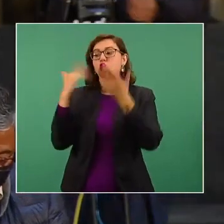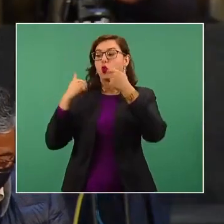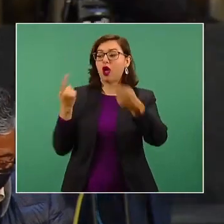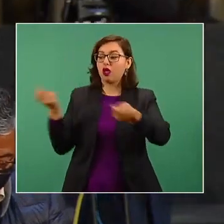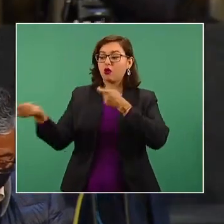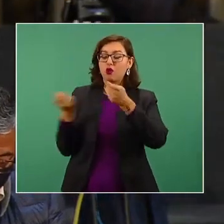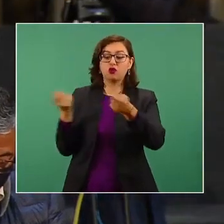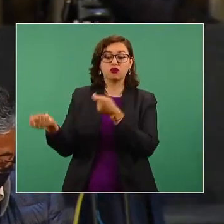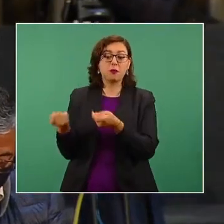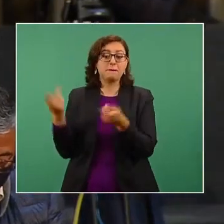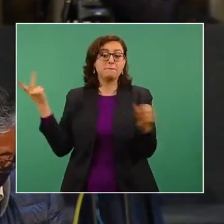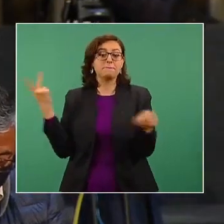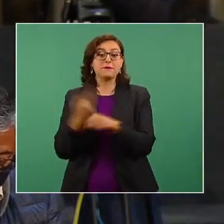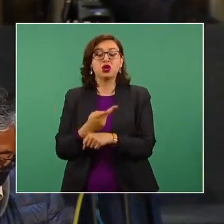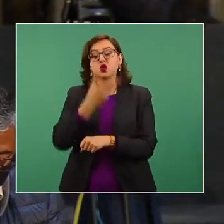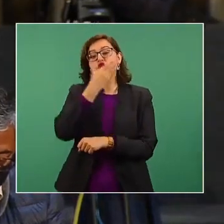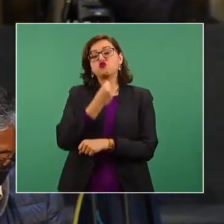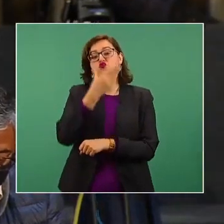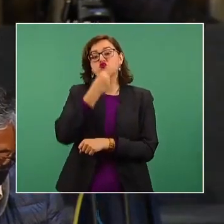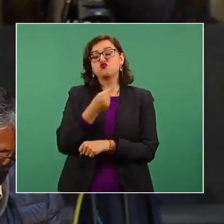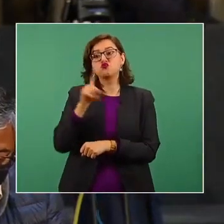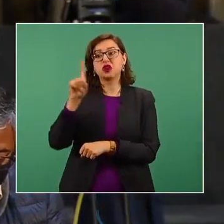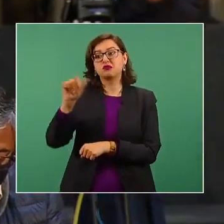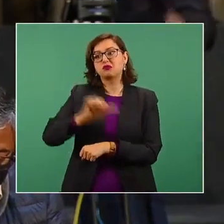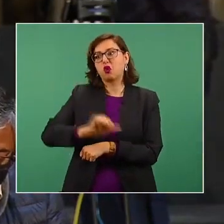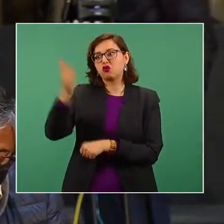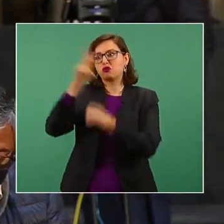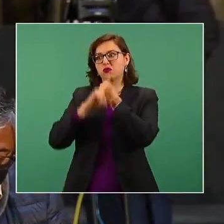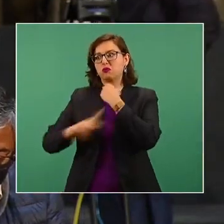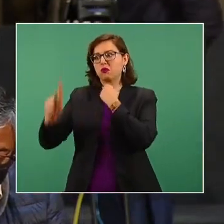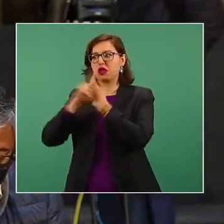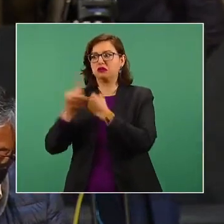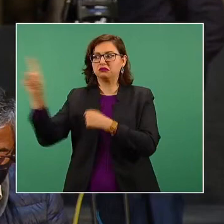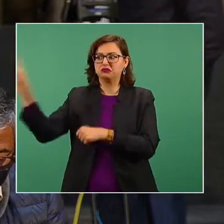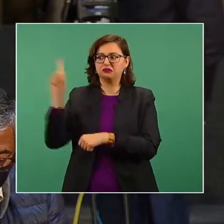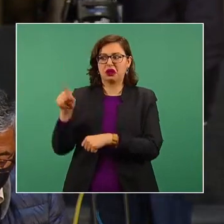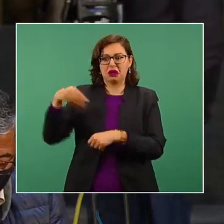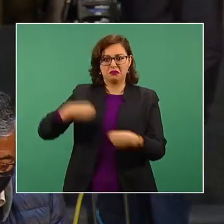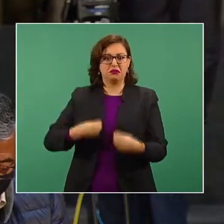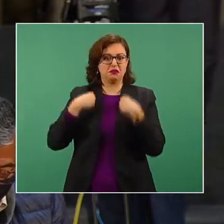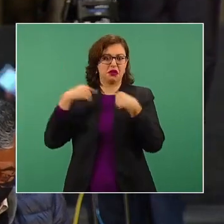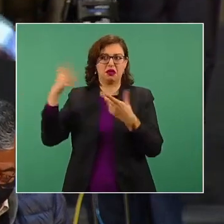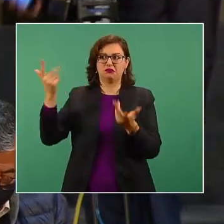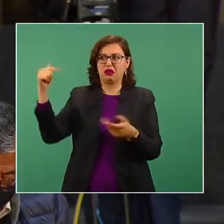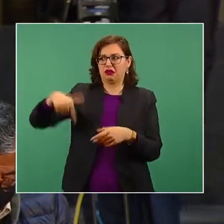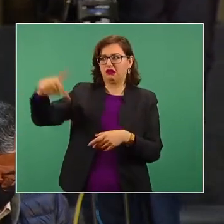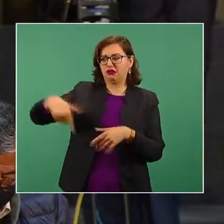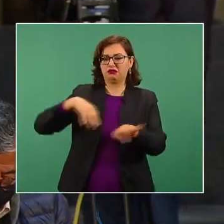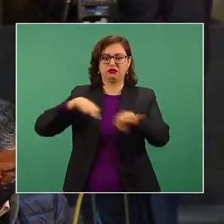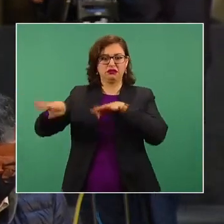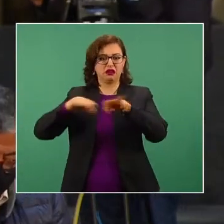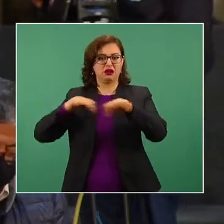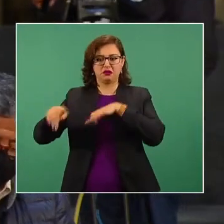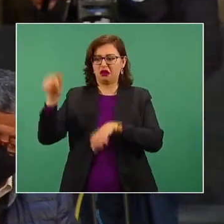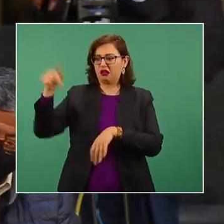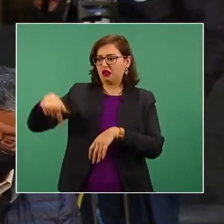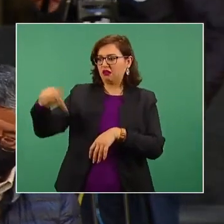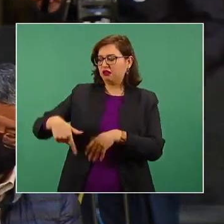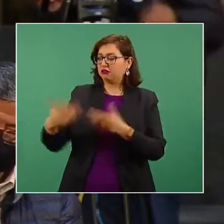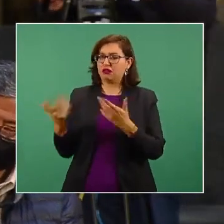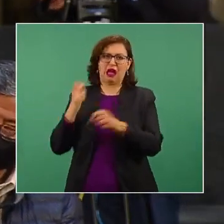estatutos. Kirill Todorov es un extranjero que lleva años ahí y está buscando su reelección, si no es